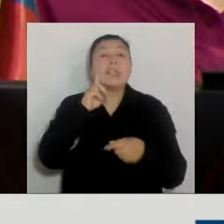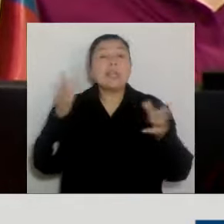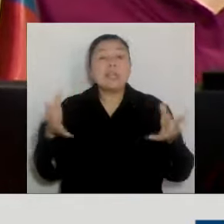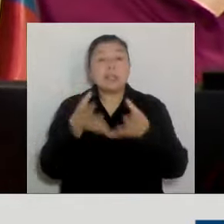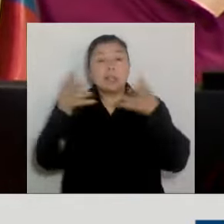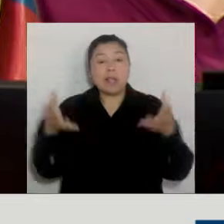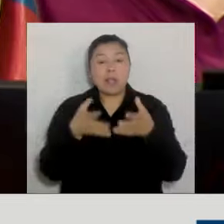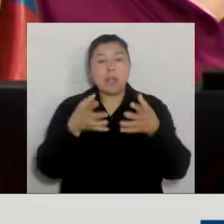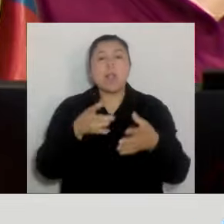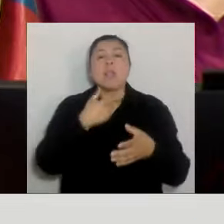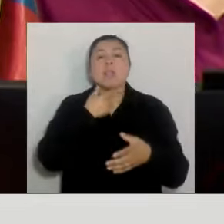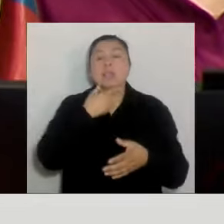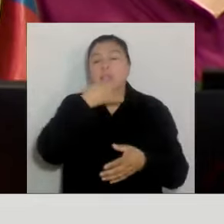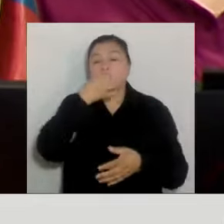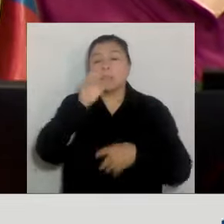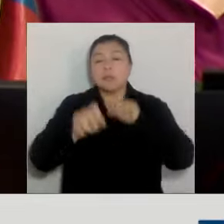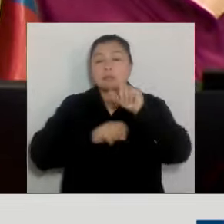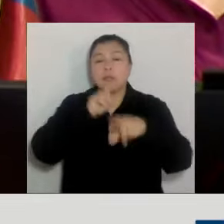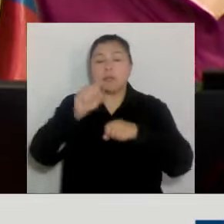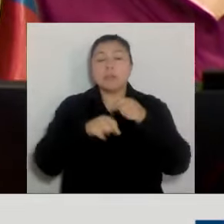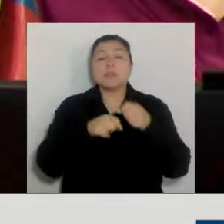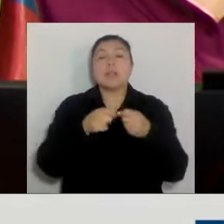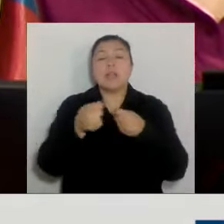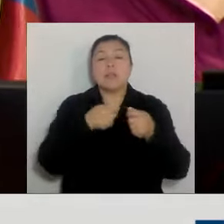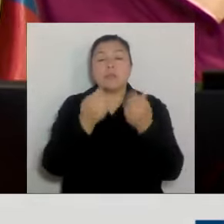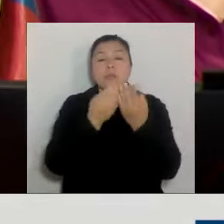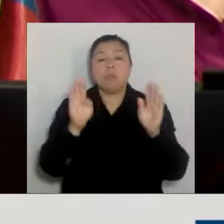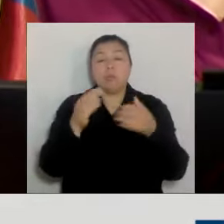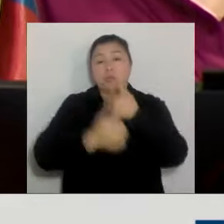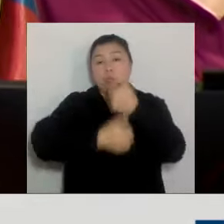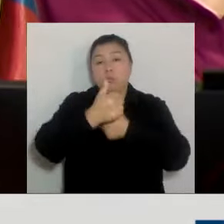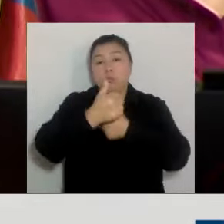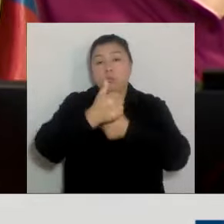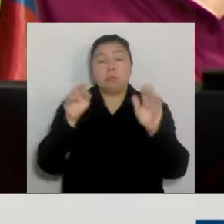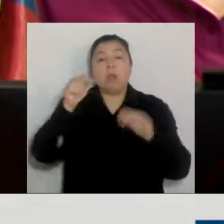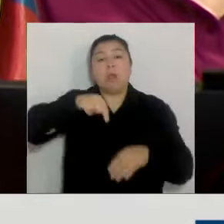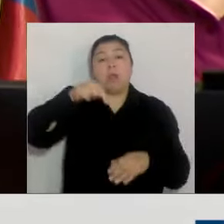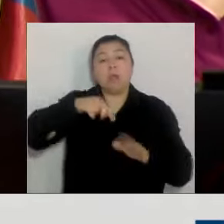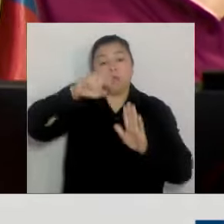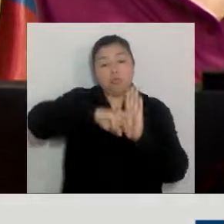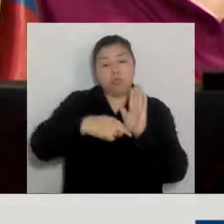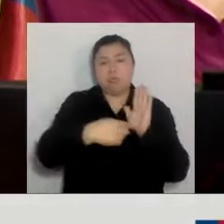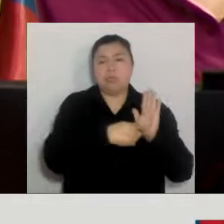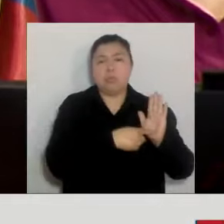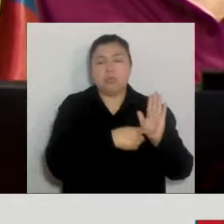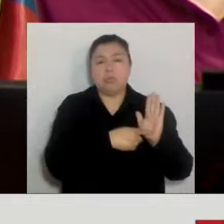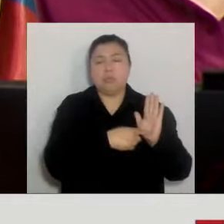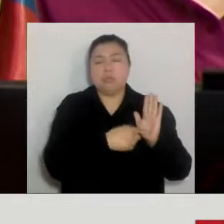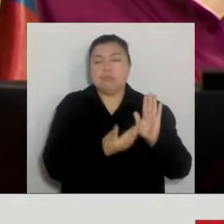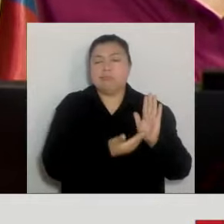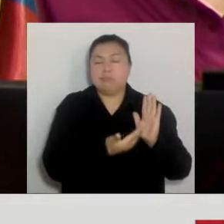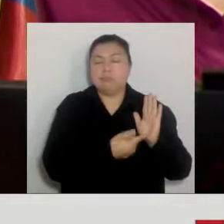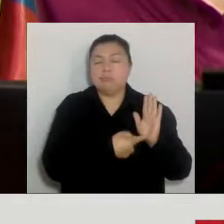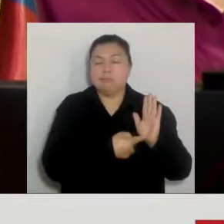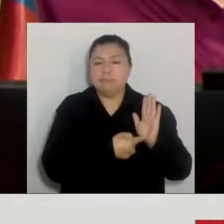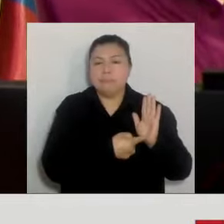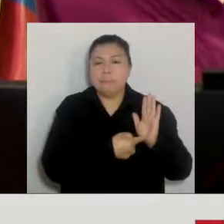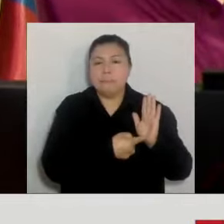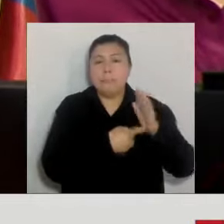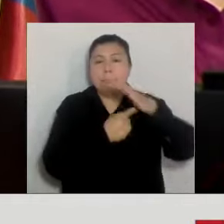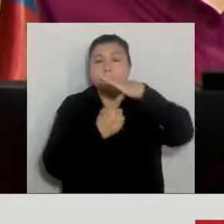defender el Libre Mercado La libre competencia y sin embargo acá nos traen un proyecto que en la práctica eh discrimina